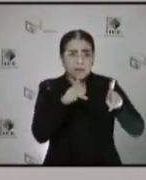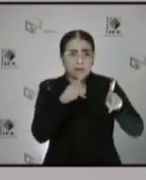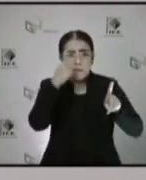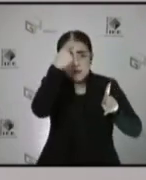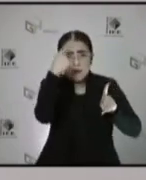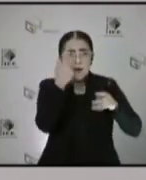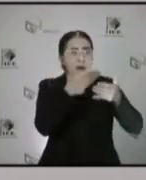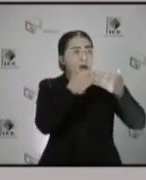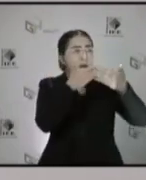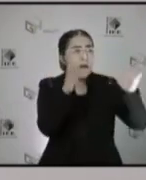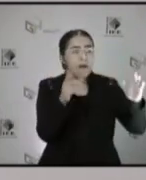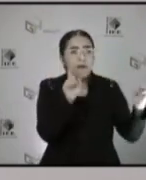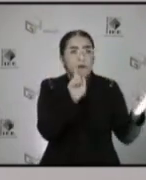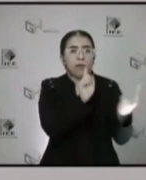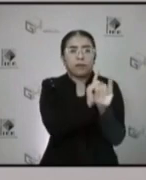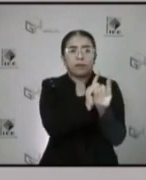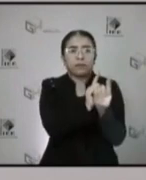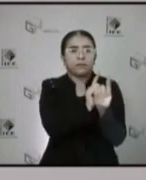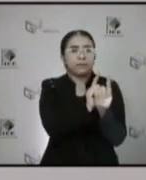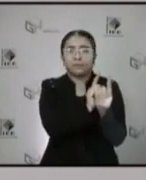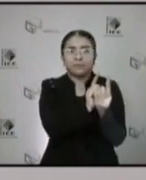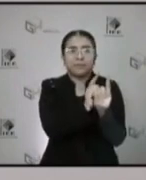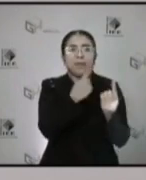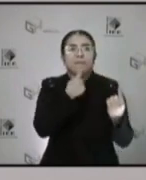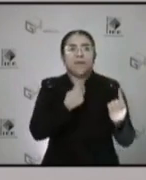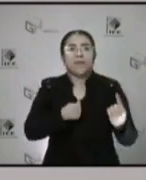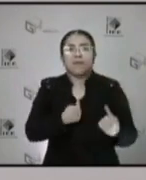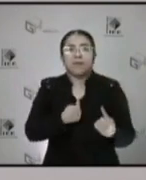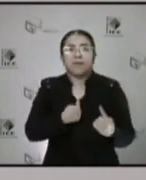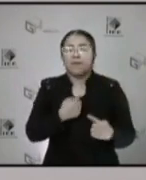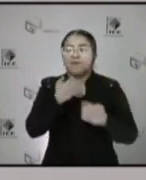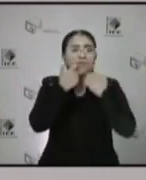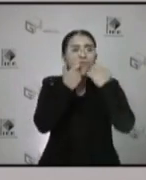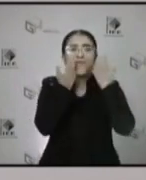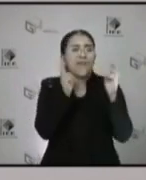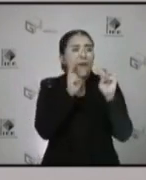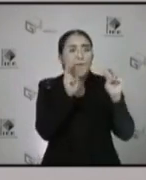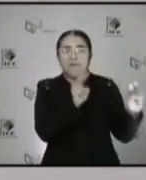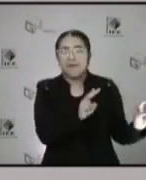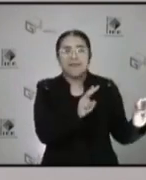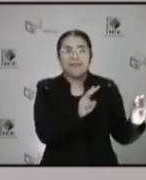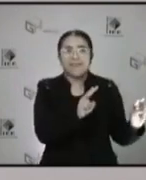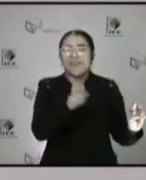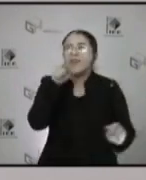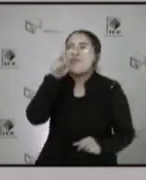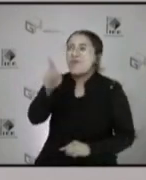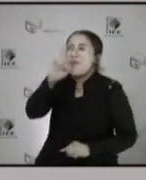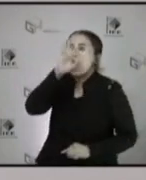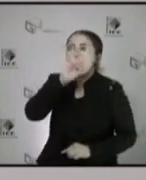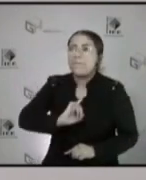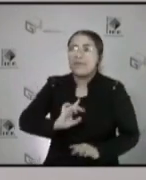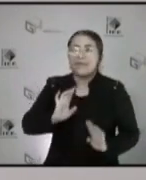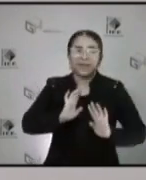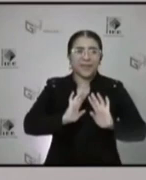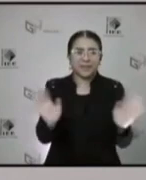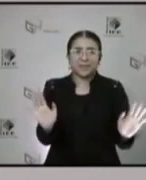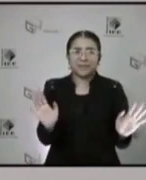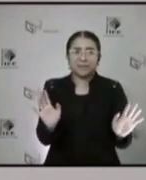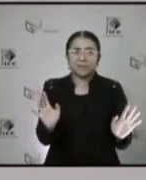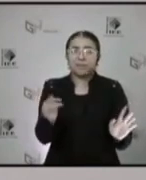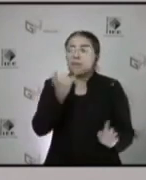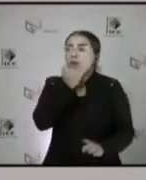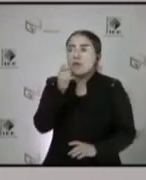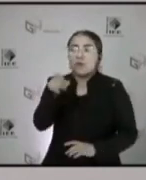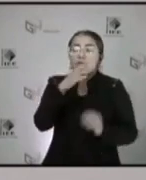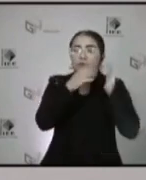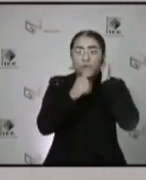recibir. Y me dijo que no quería saber porque lo habías traicionado. Me lo dijo directamente el presidente. Candidato, ya no puede contestar en este